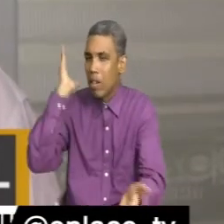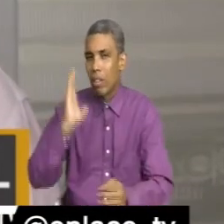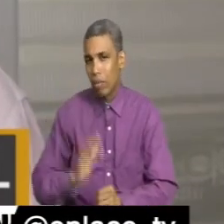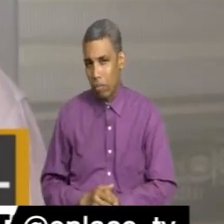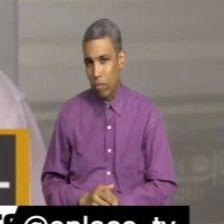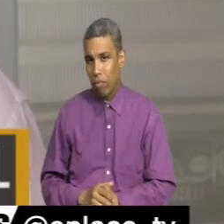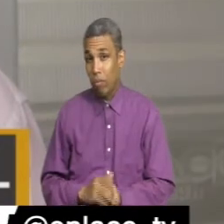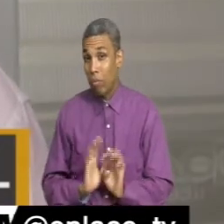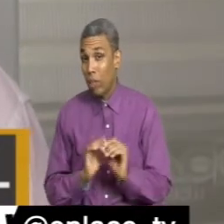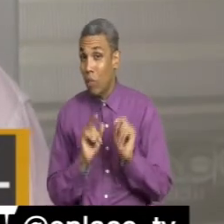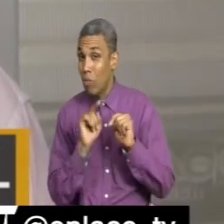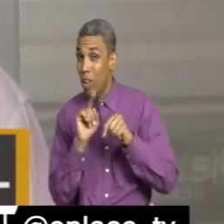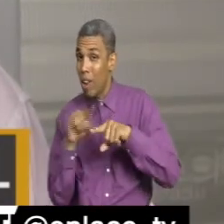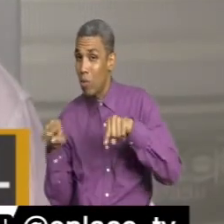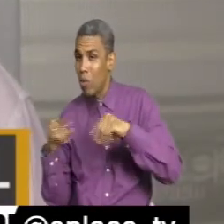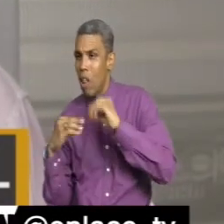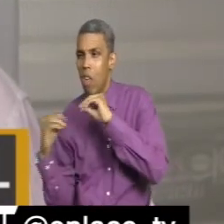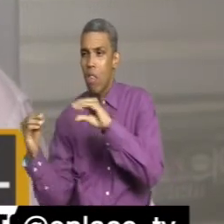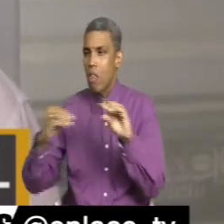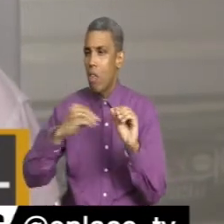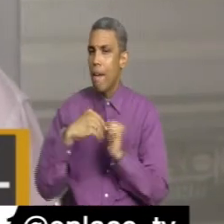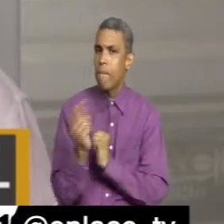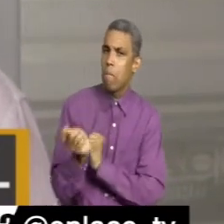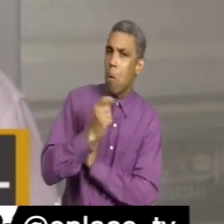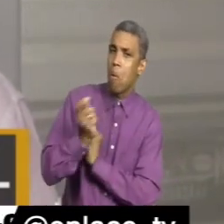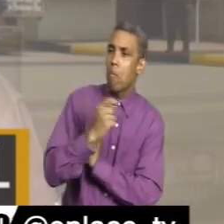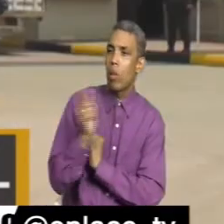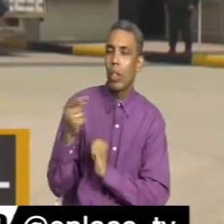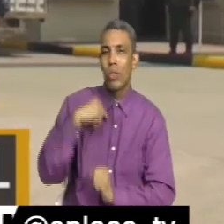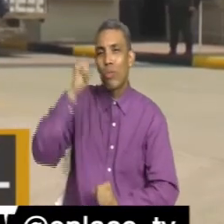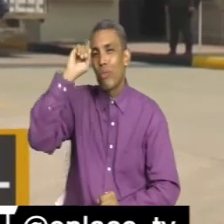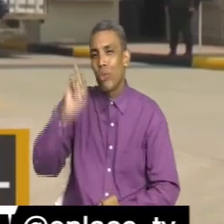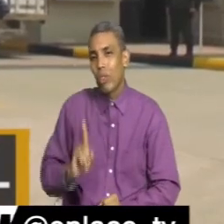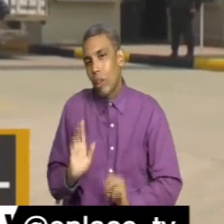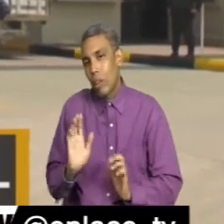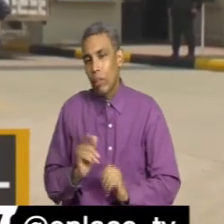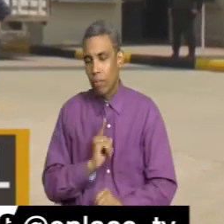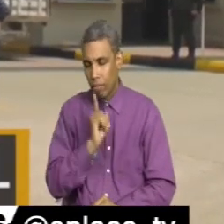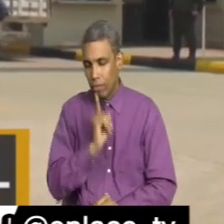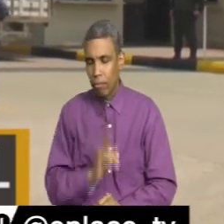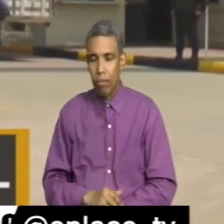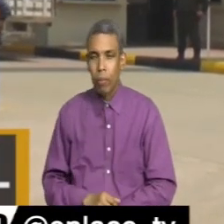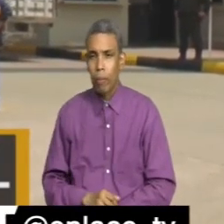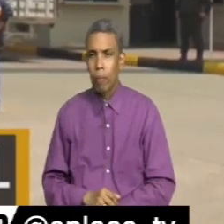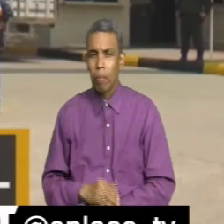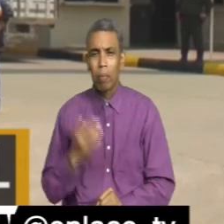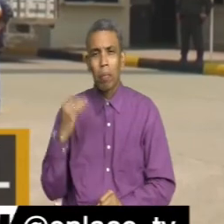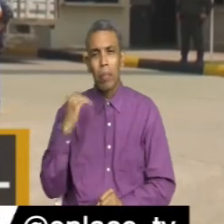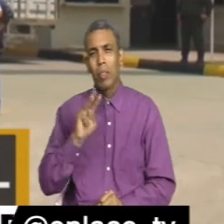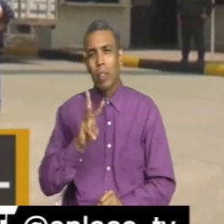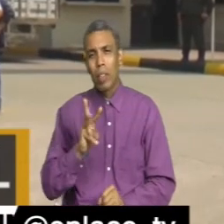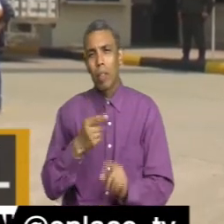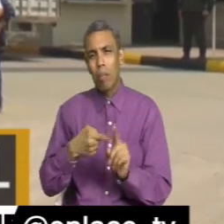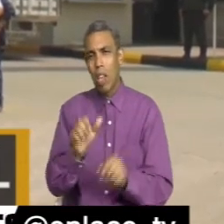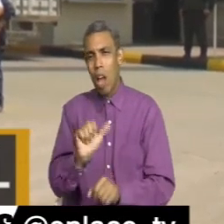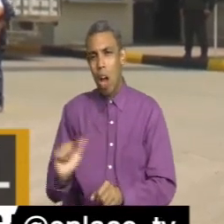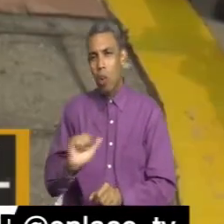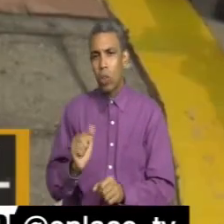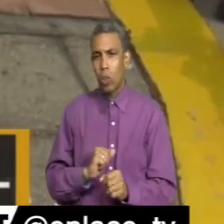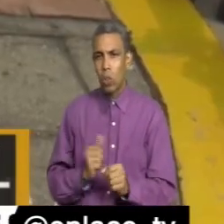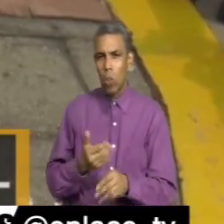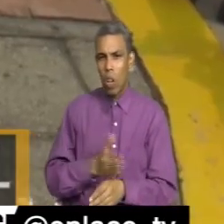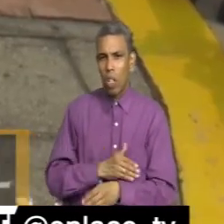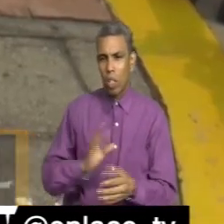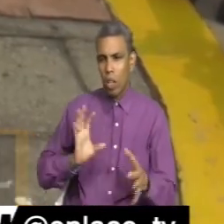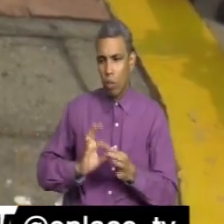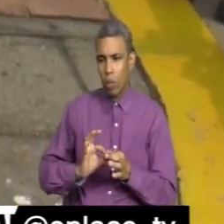vociferación externa sin fundamentación y sin conocimiento de los detalles. El pasado 3 de agosto, Ecopetrol y Mota Engil dieron por terminado este contrato, cuyo costo está